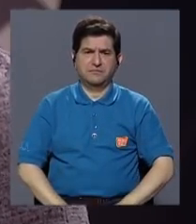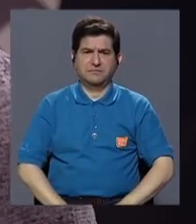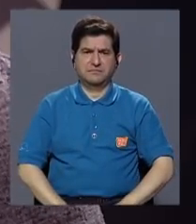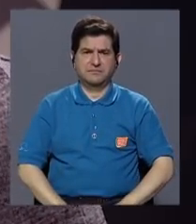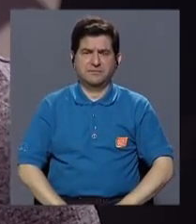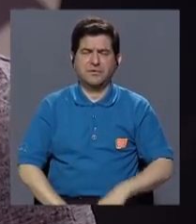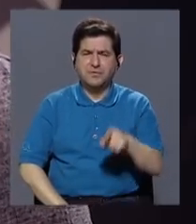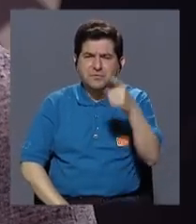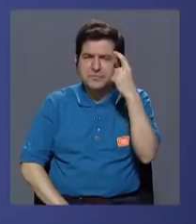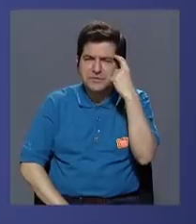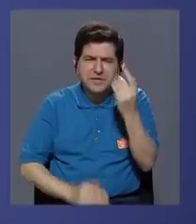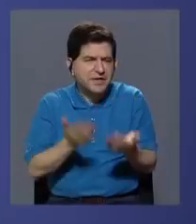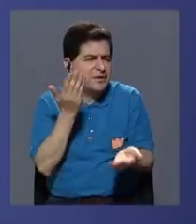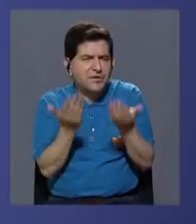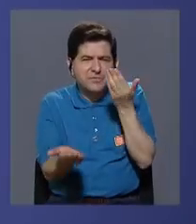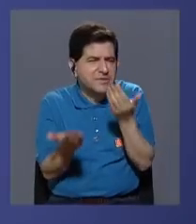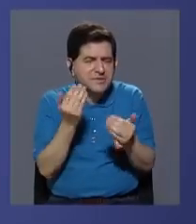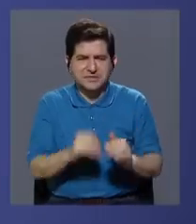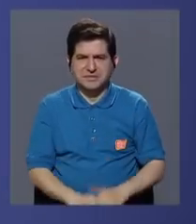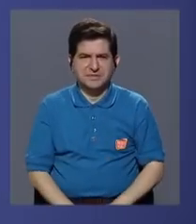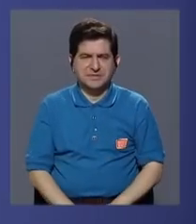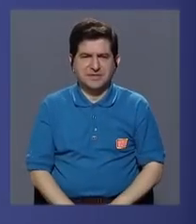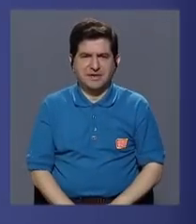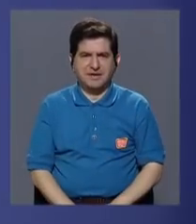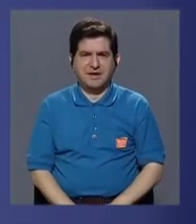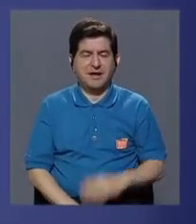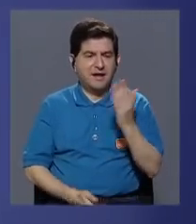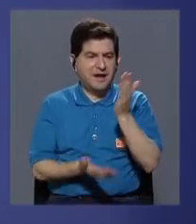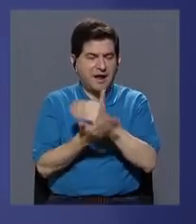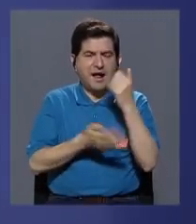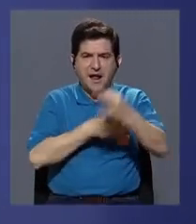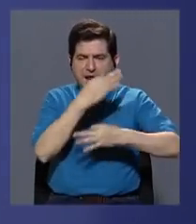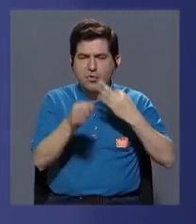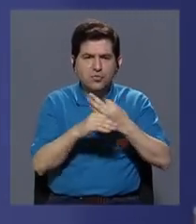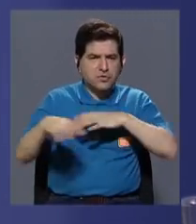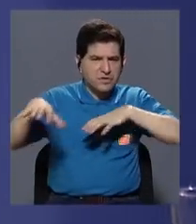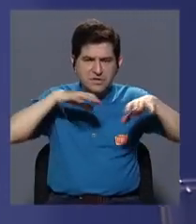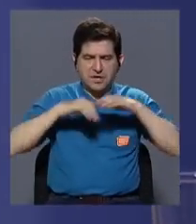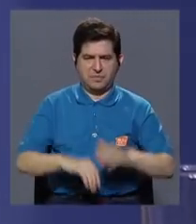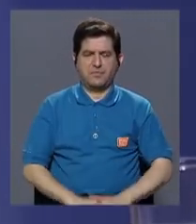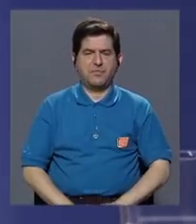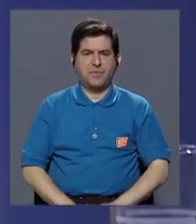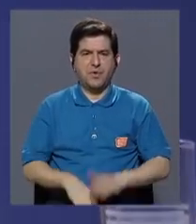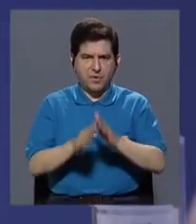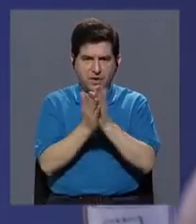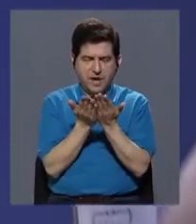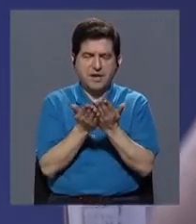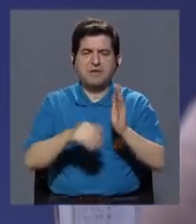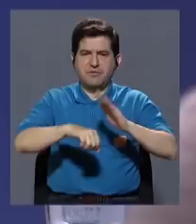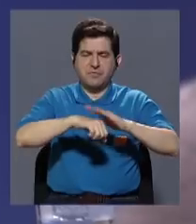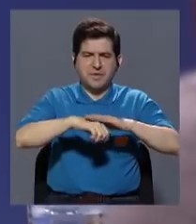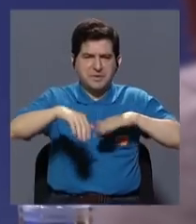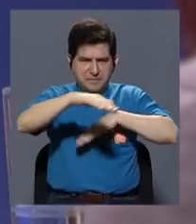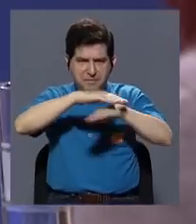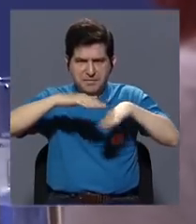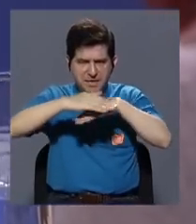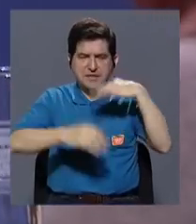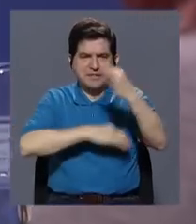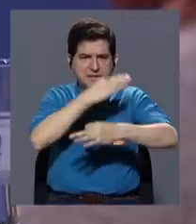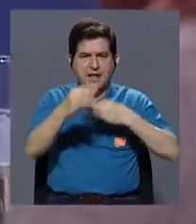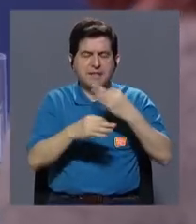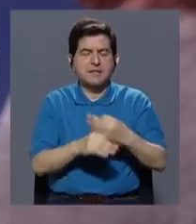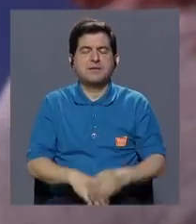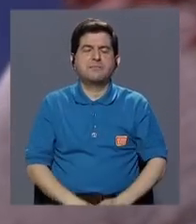no has pensado como en algún hay programadas algún tipo de actividades en donde el libro sirva de base como para un tipo